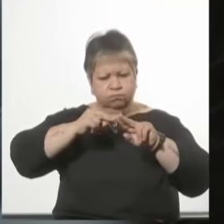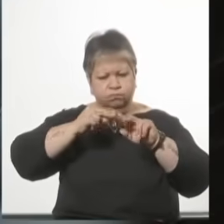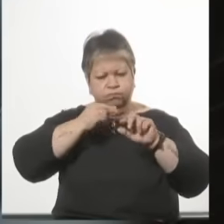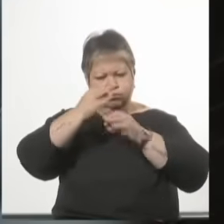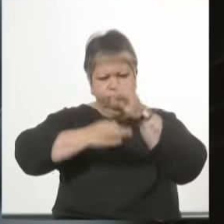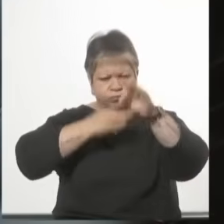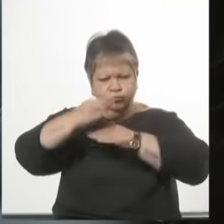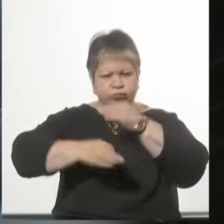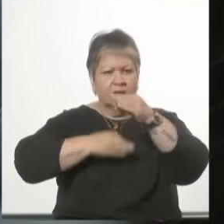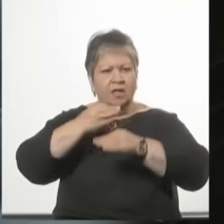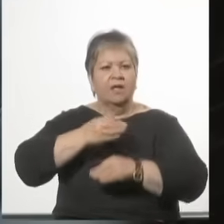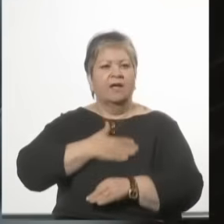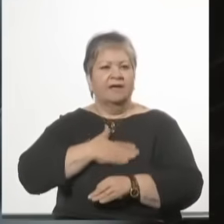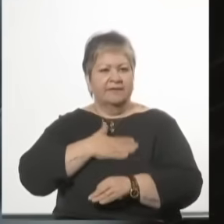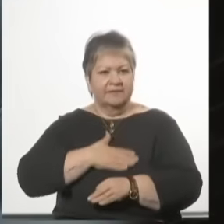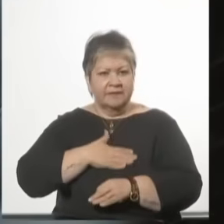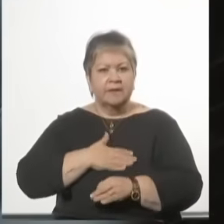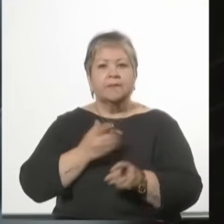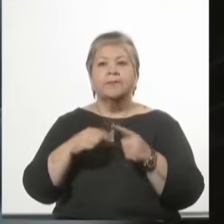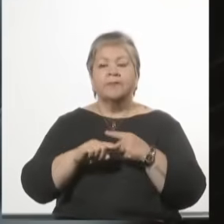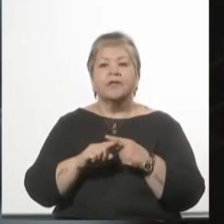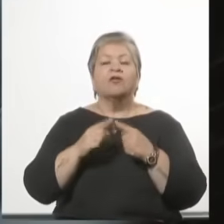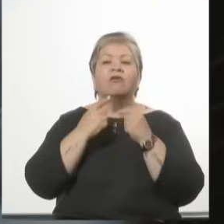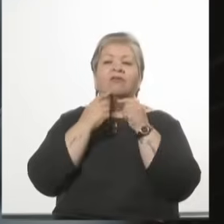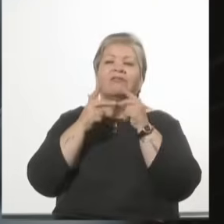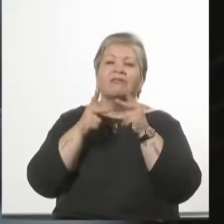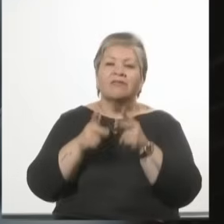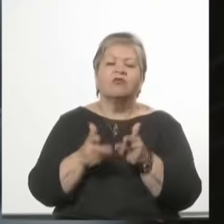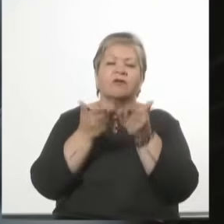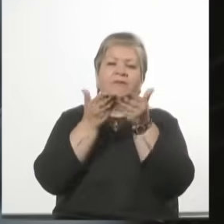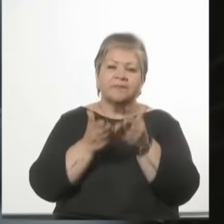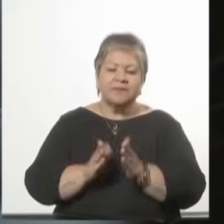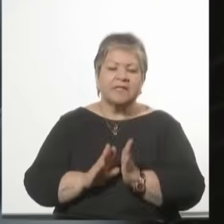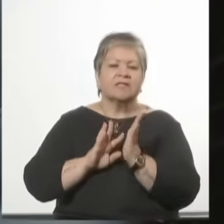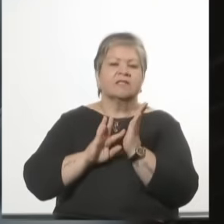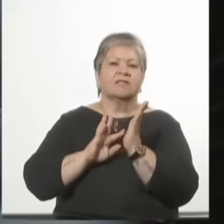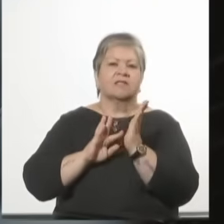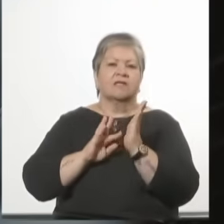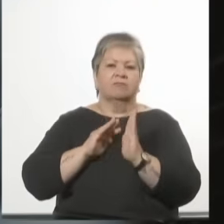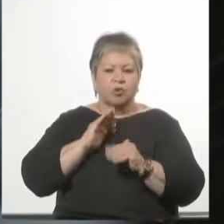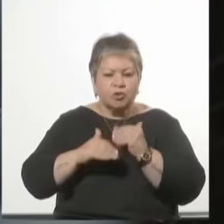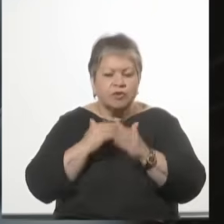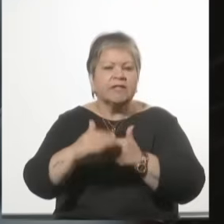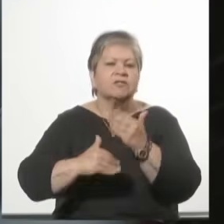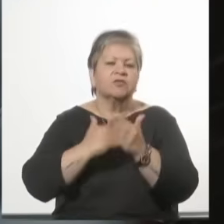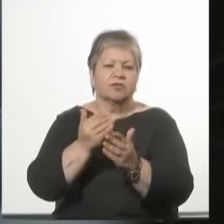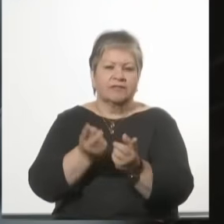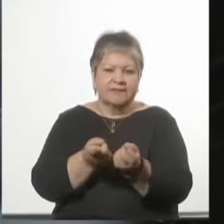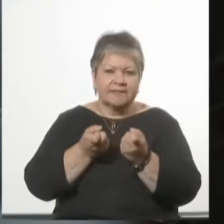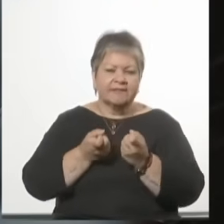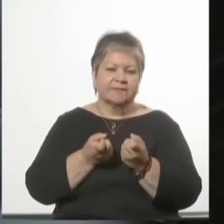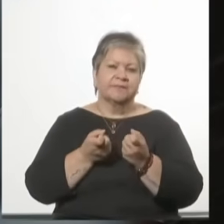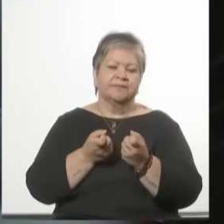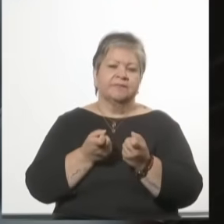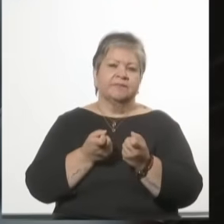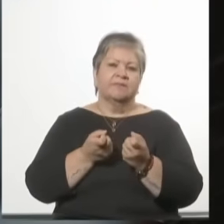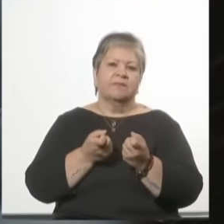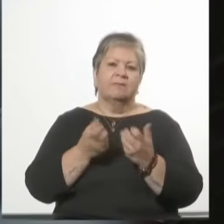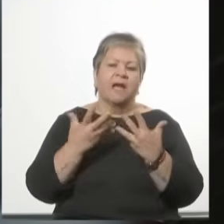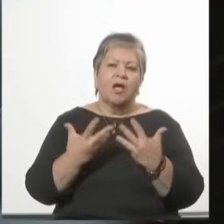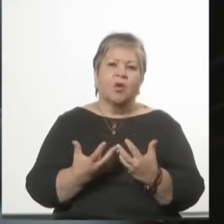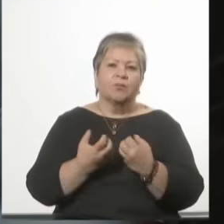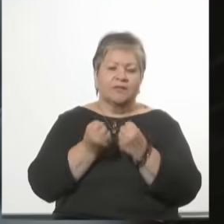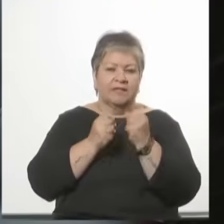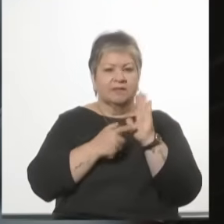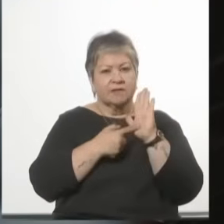que compartimos, manifestó que se iniciarían los pasos necesarios tendientes a obtener la